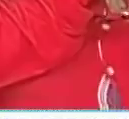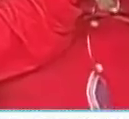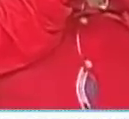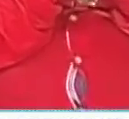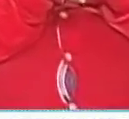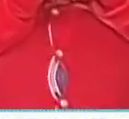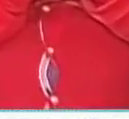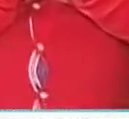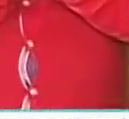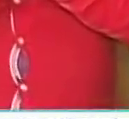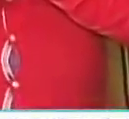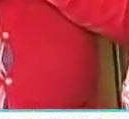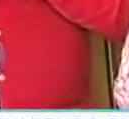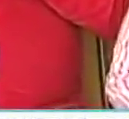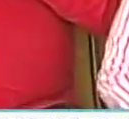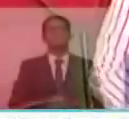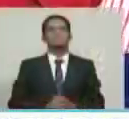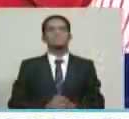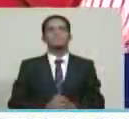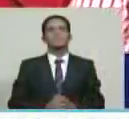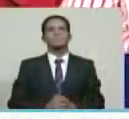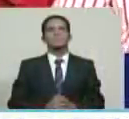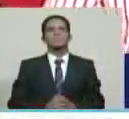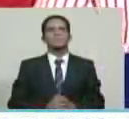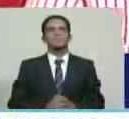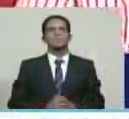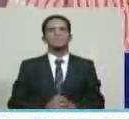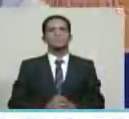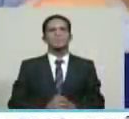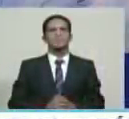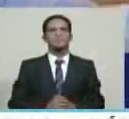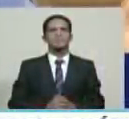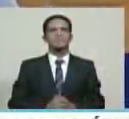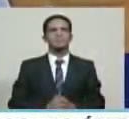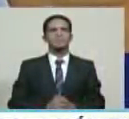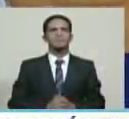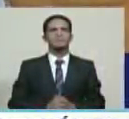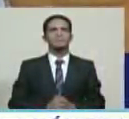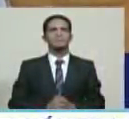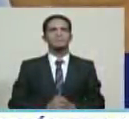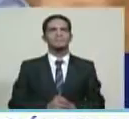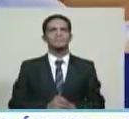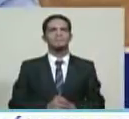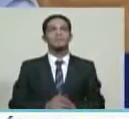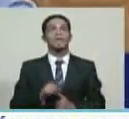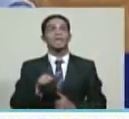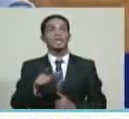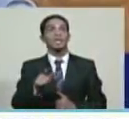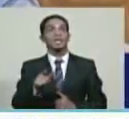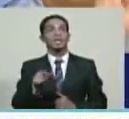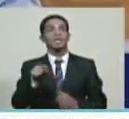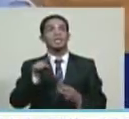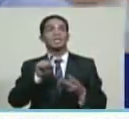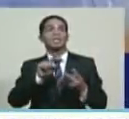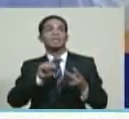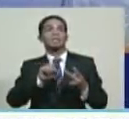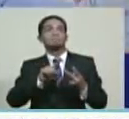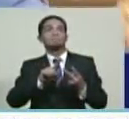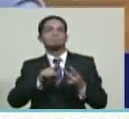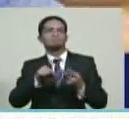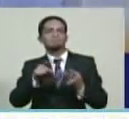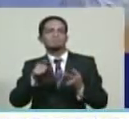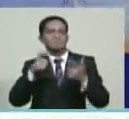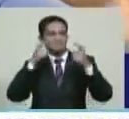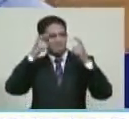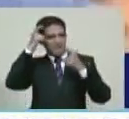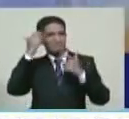a la función que le tocaba hacer. En lo personal no le pido a nadie que entregue la vida, pero si va a estar en un cargo, dedíquese a lo